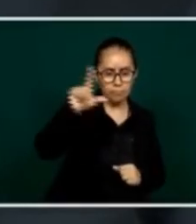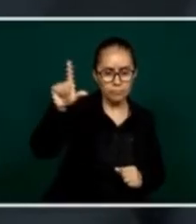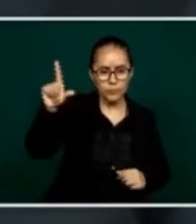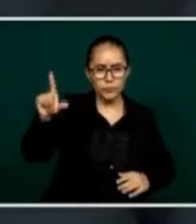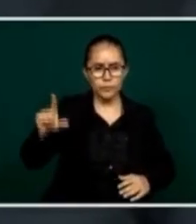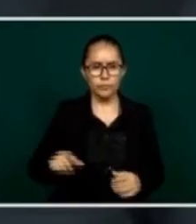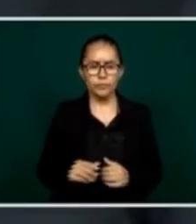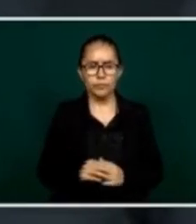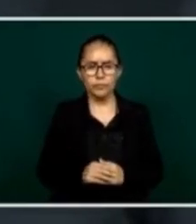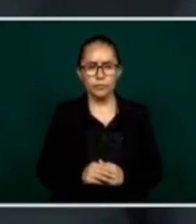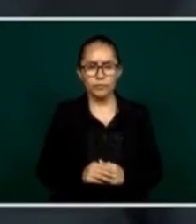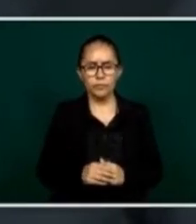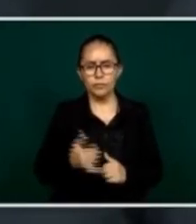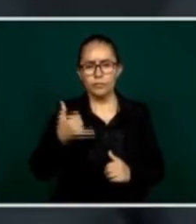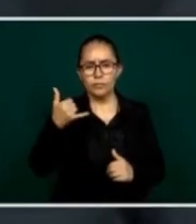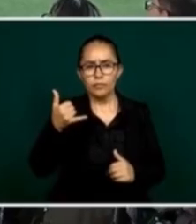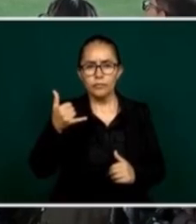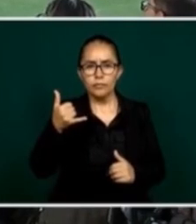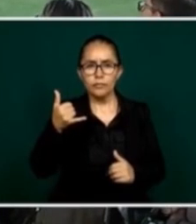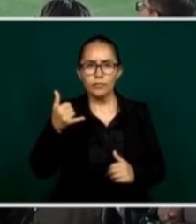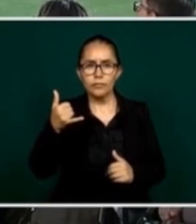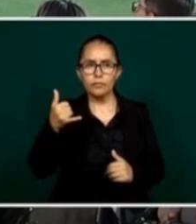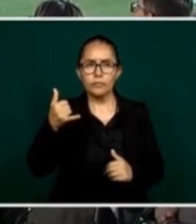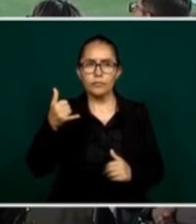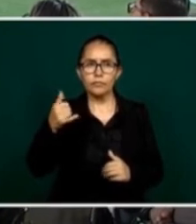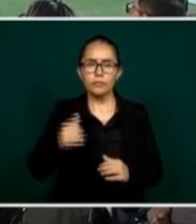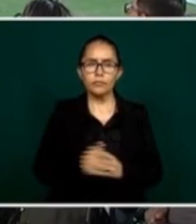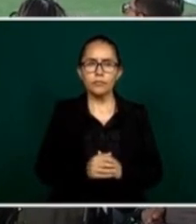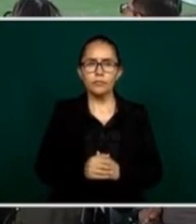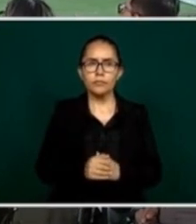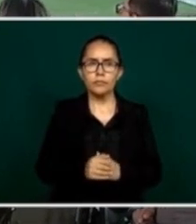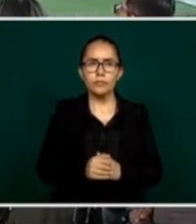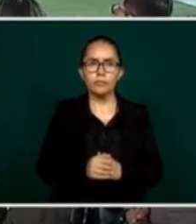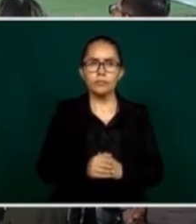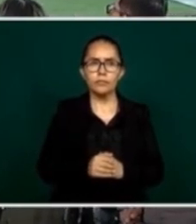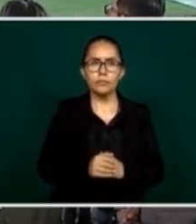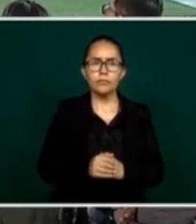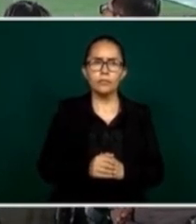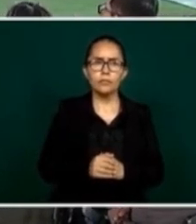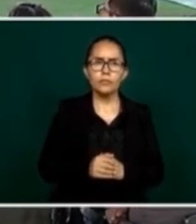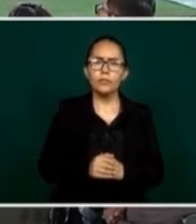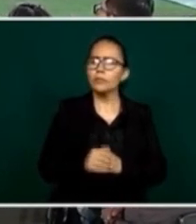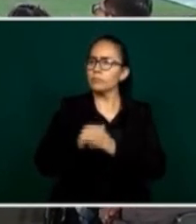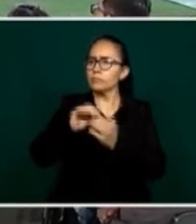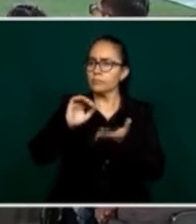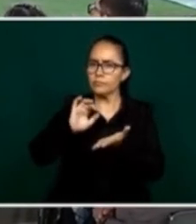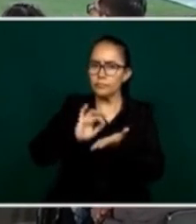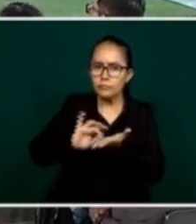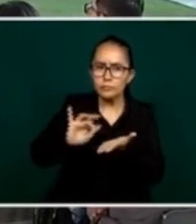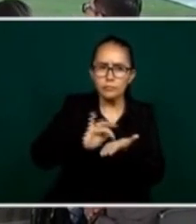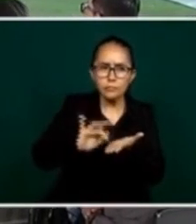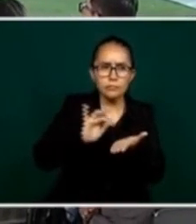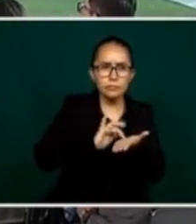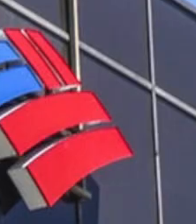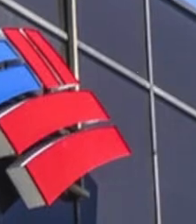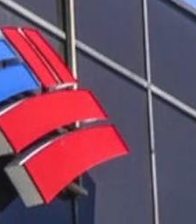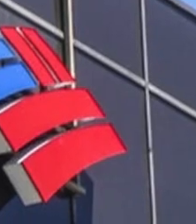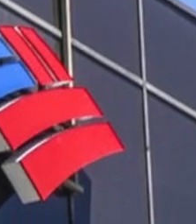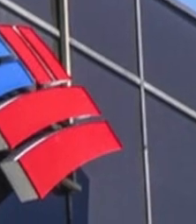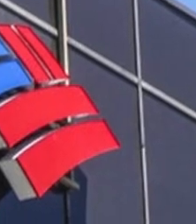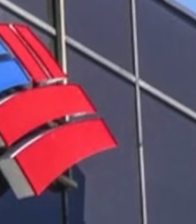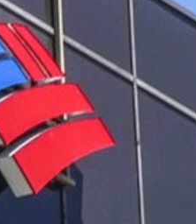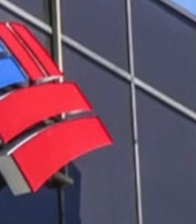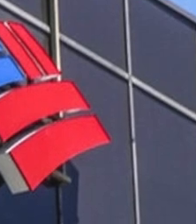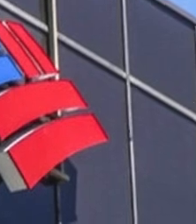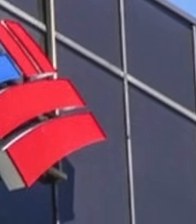El presidente Andrés Manuel López Obrador descartó que haya amenaza de recesión en México, como alertaron las firmas estadounidenses Bank